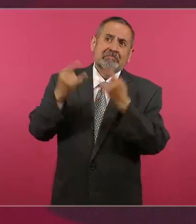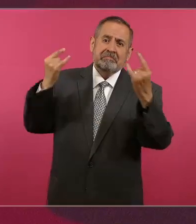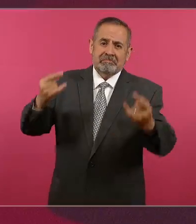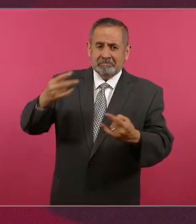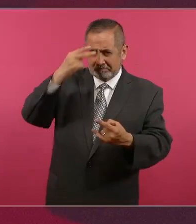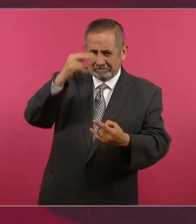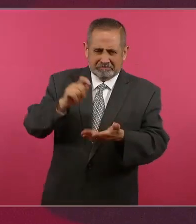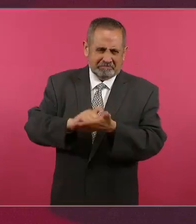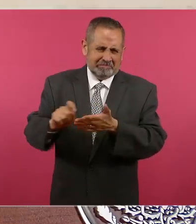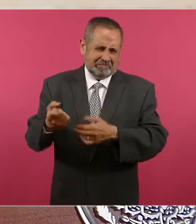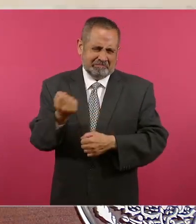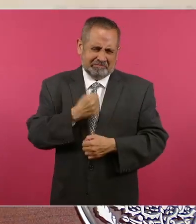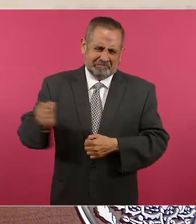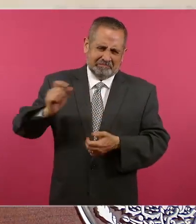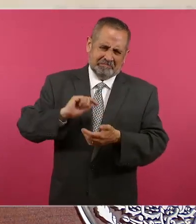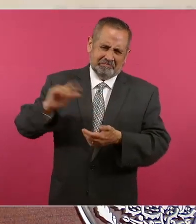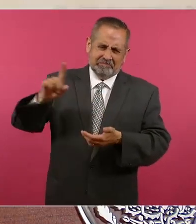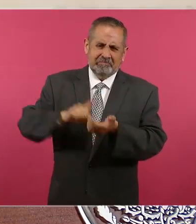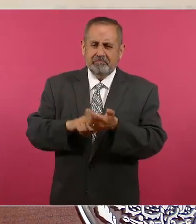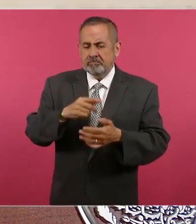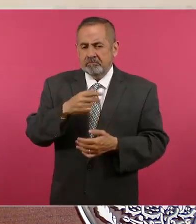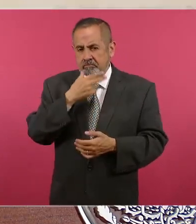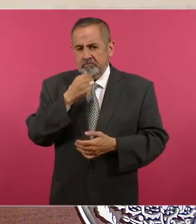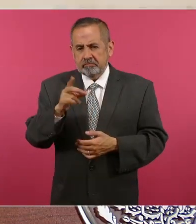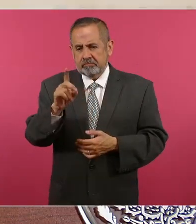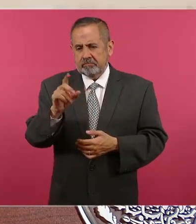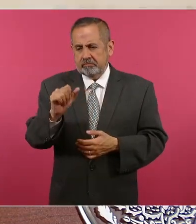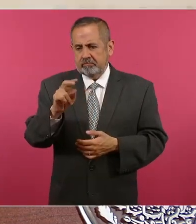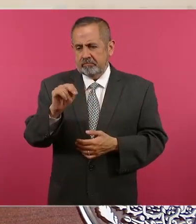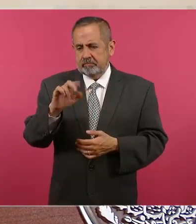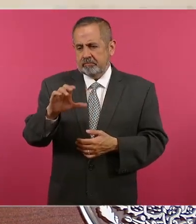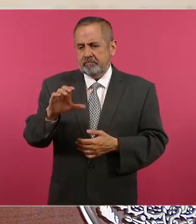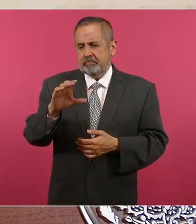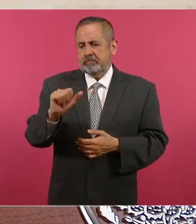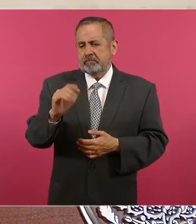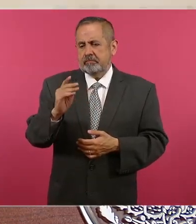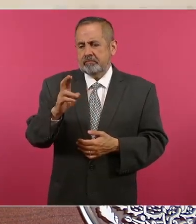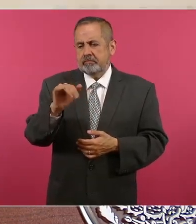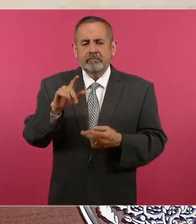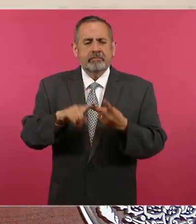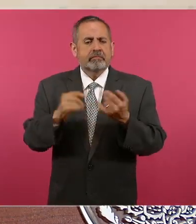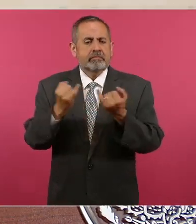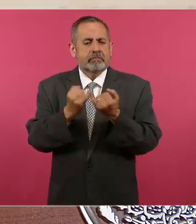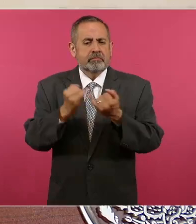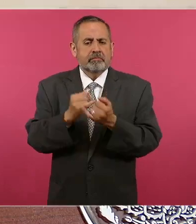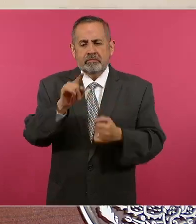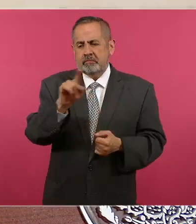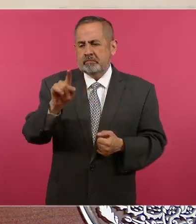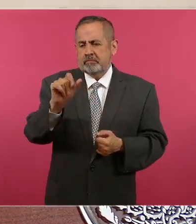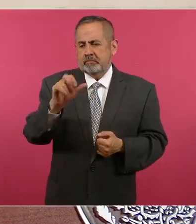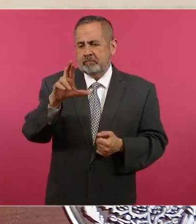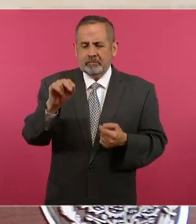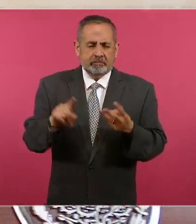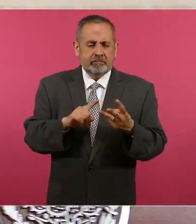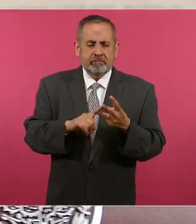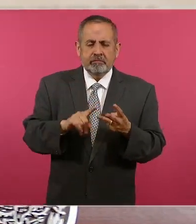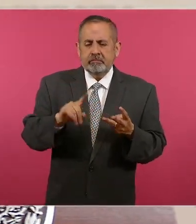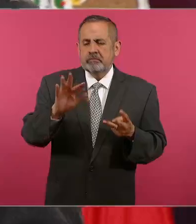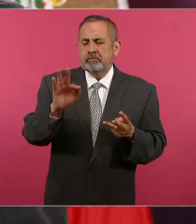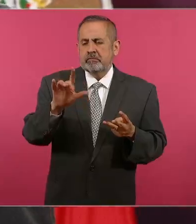México, así como Zarco, y los Flores Magón, y